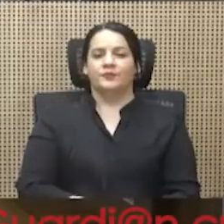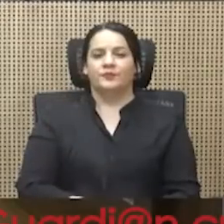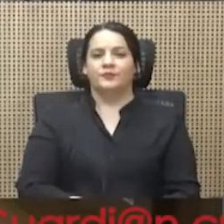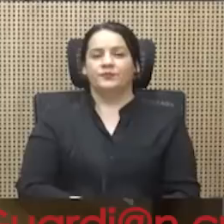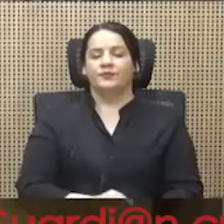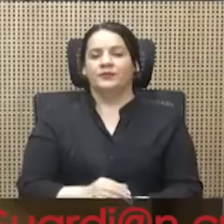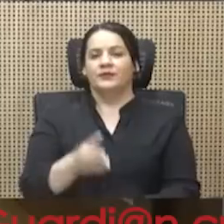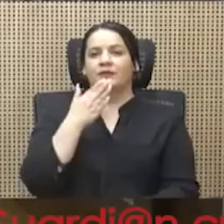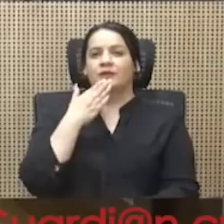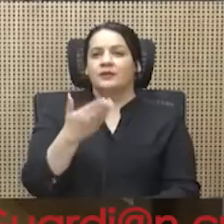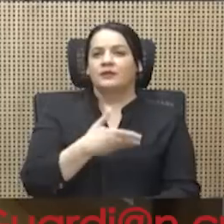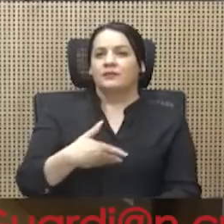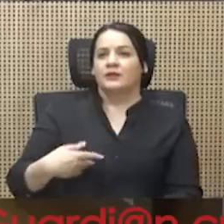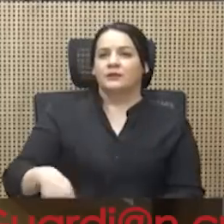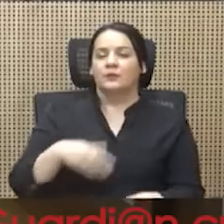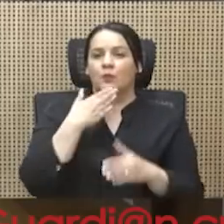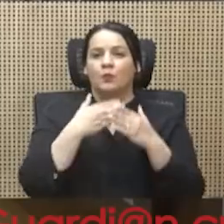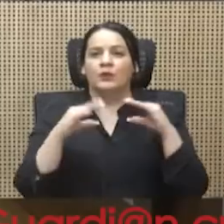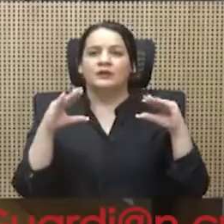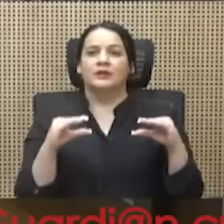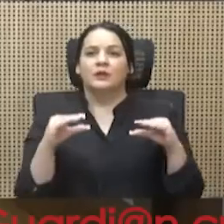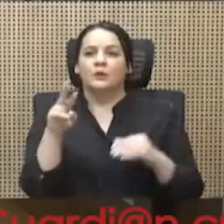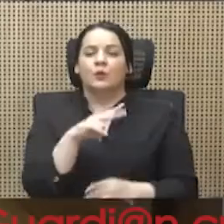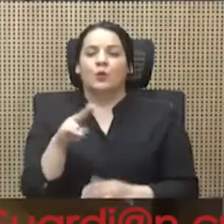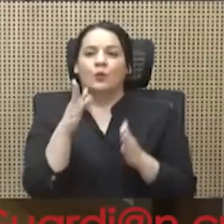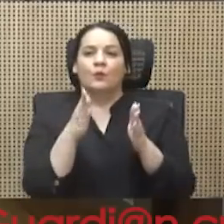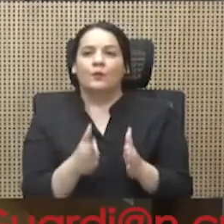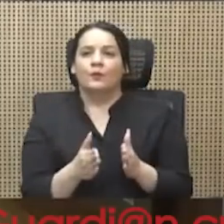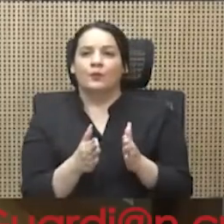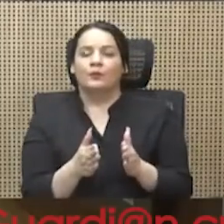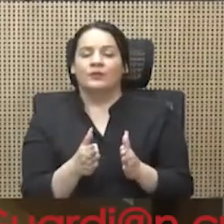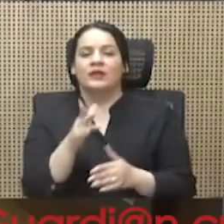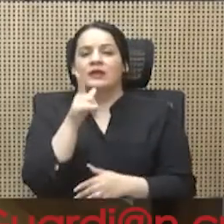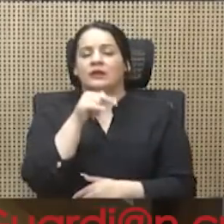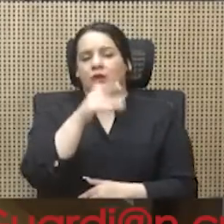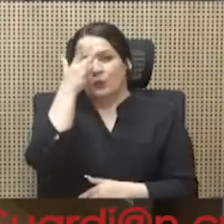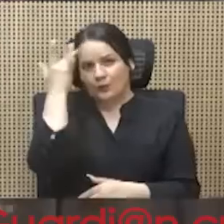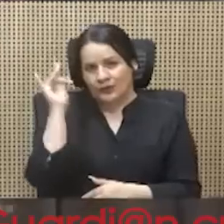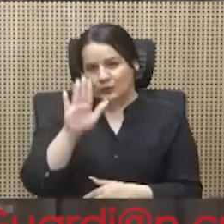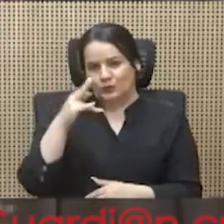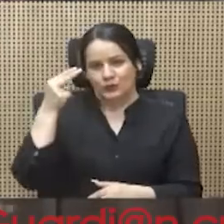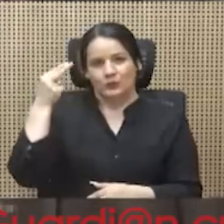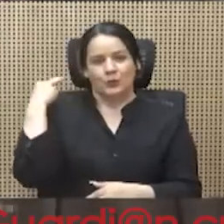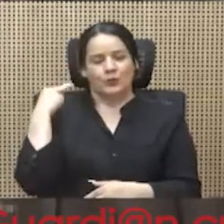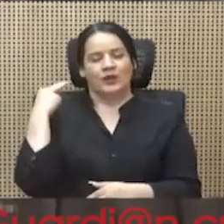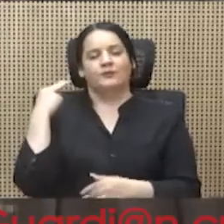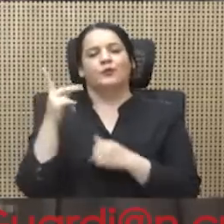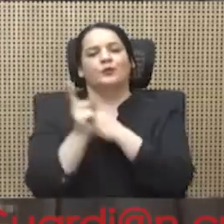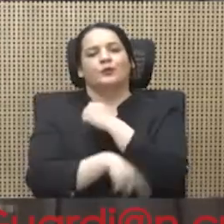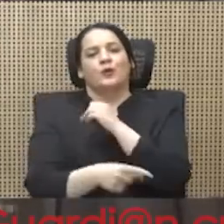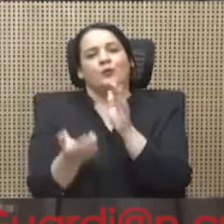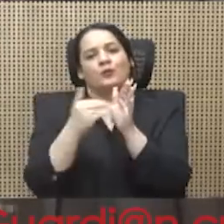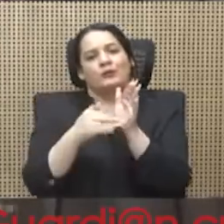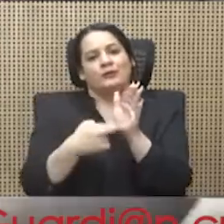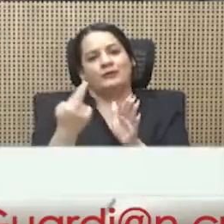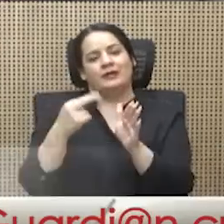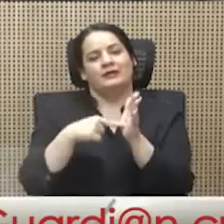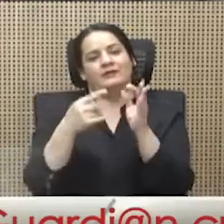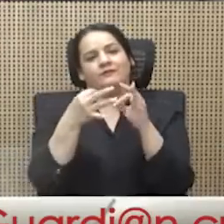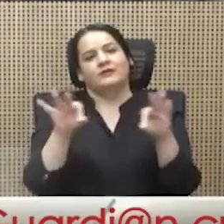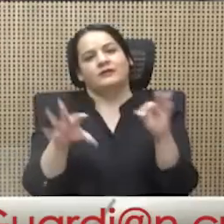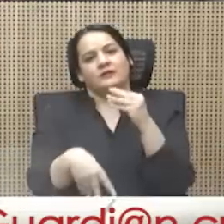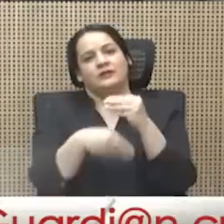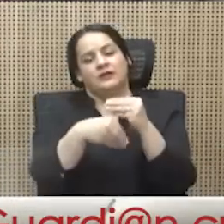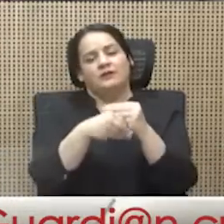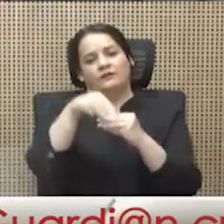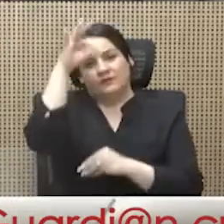Gracias presidente Buenas tardes compañeros quien olvida su historia está condenado a repetirla una frase que se le atribuye